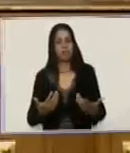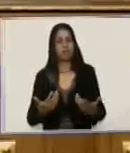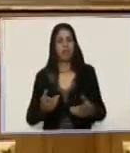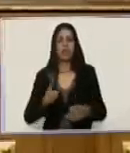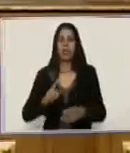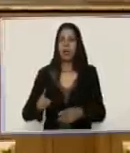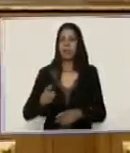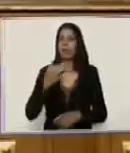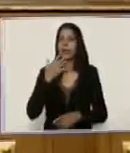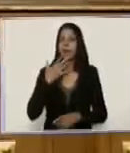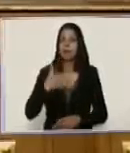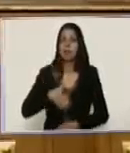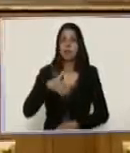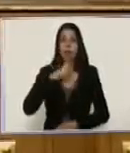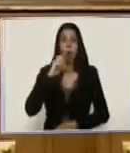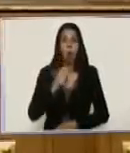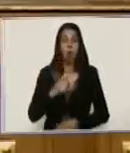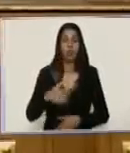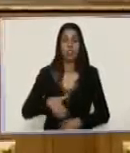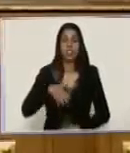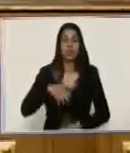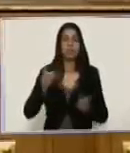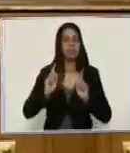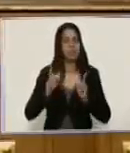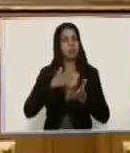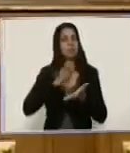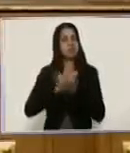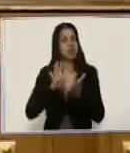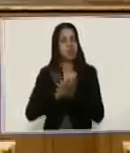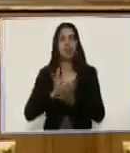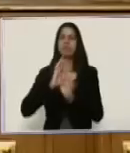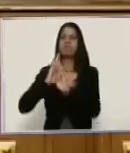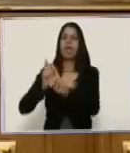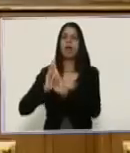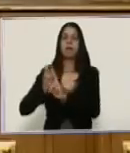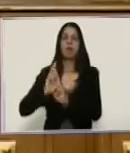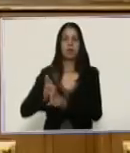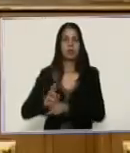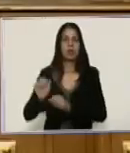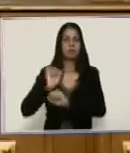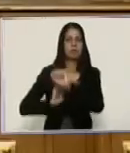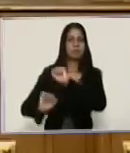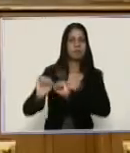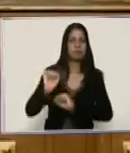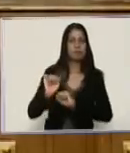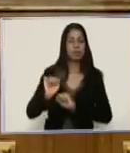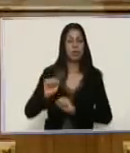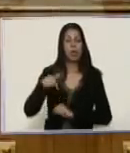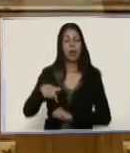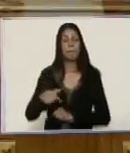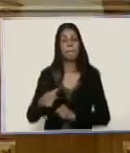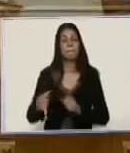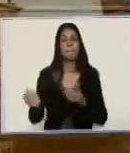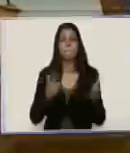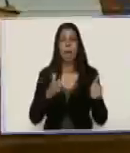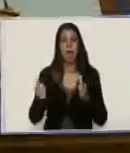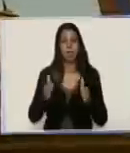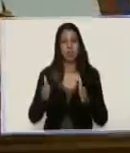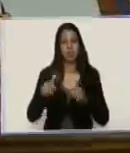sus declaraciones. En marzo de este año, él